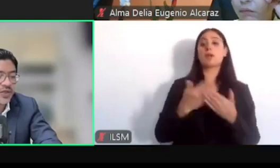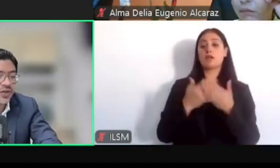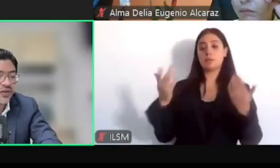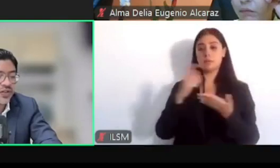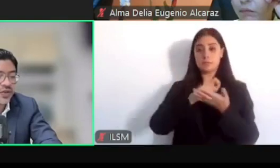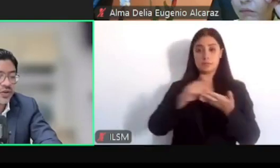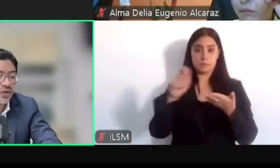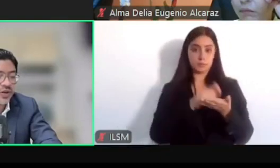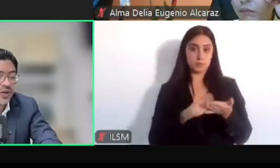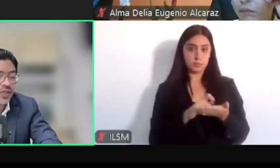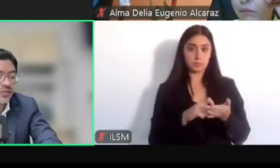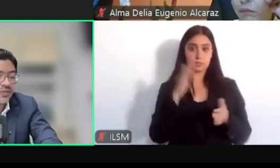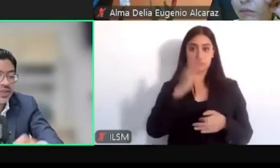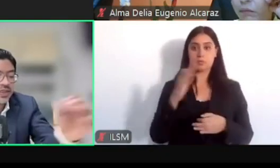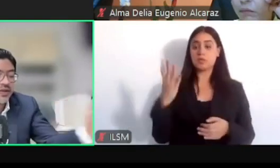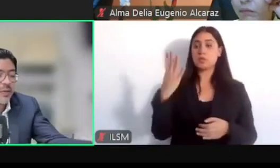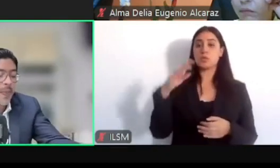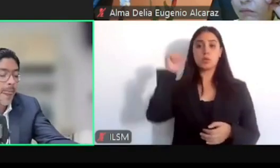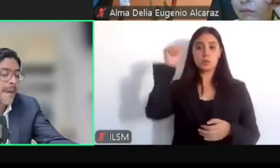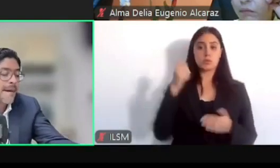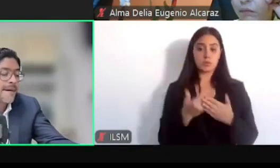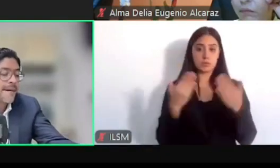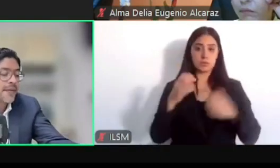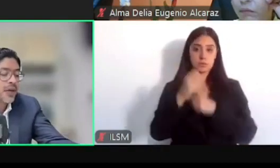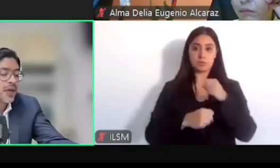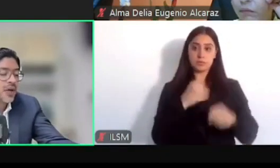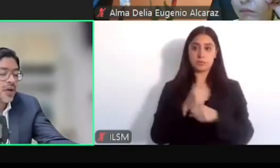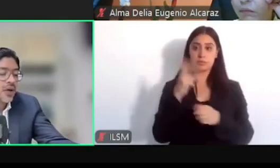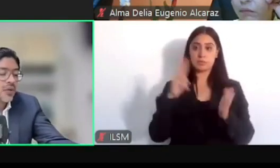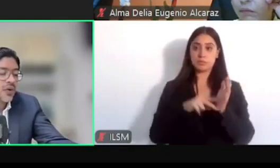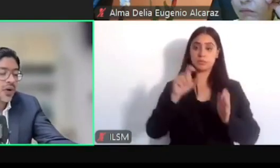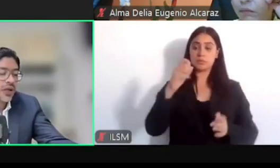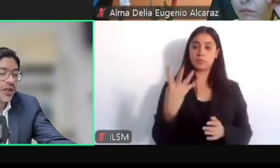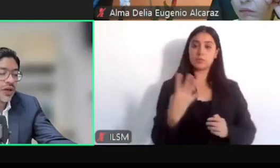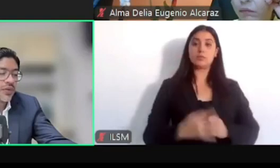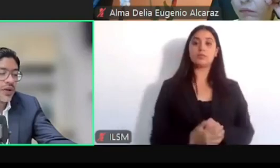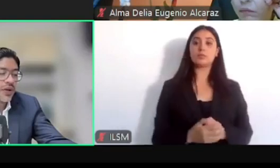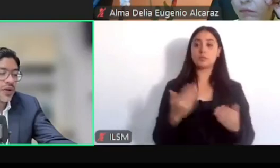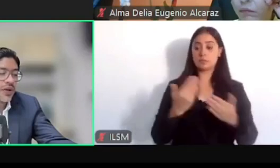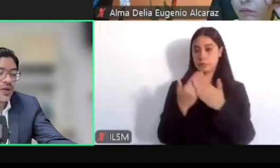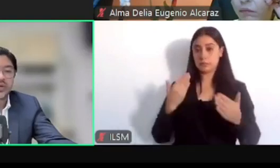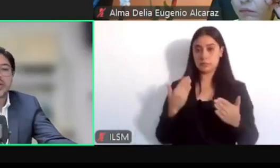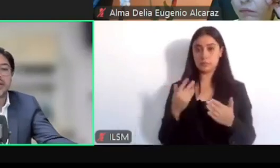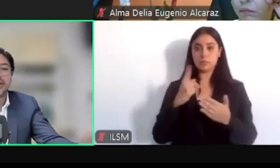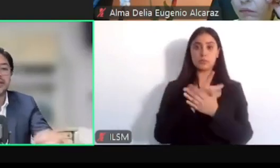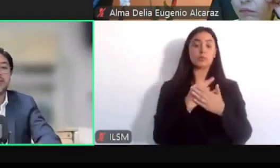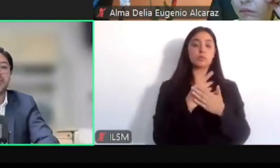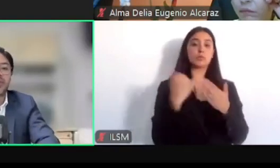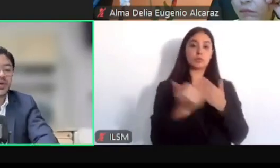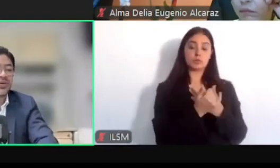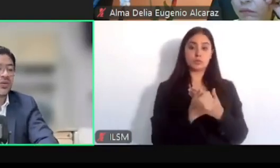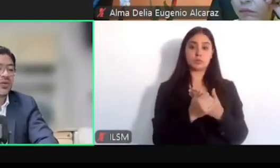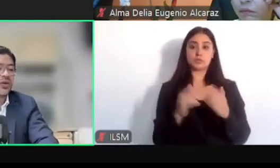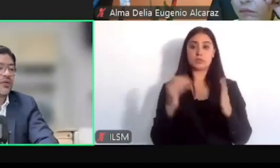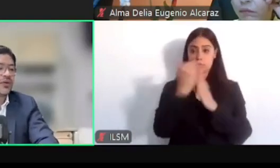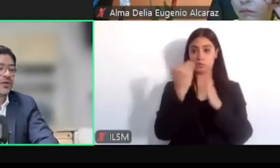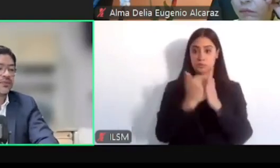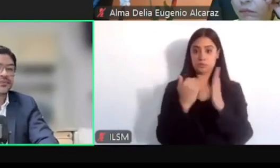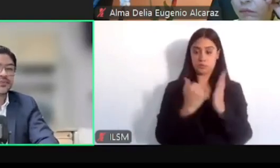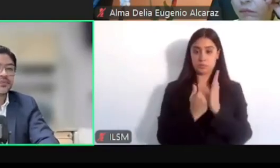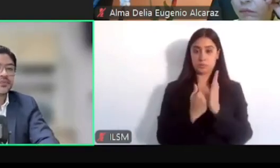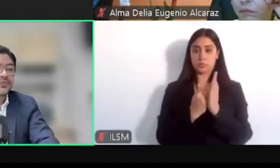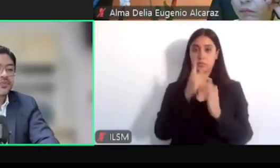de petición de fecha 4 de abril del presente año por lo anterior el proyecto propone los siguientes puntos